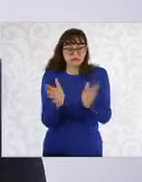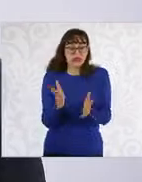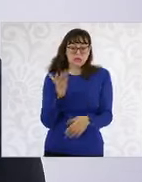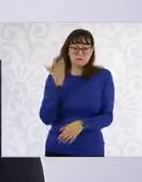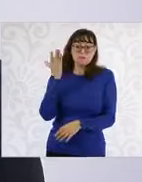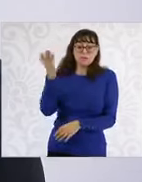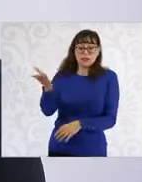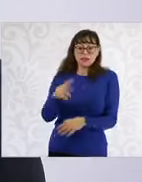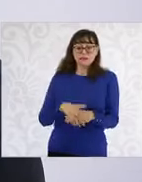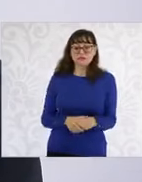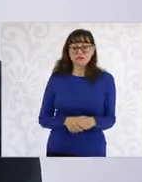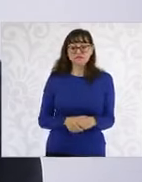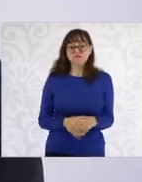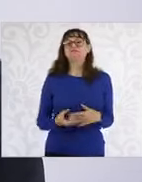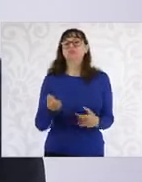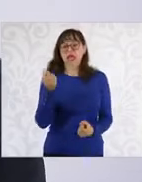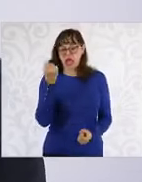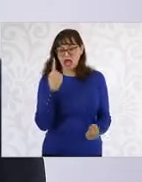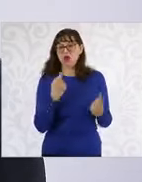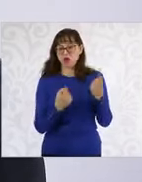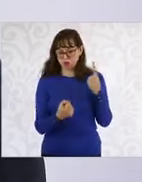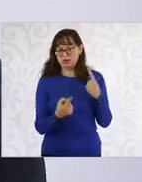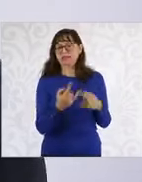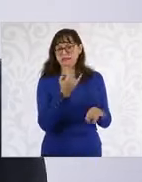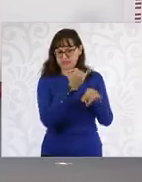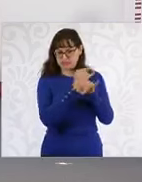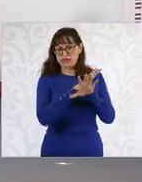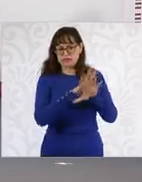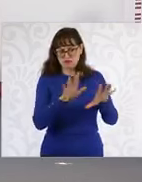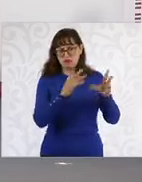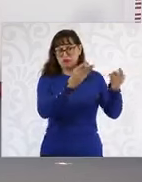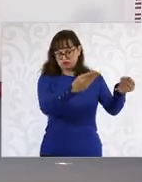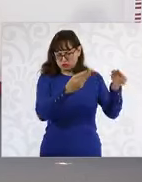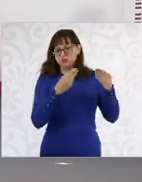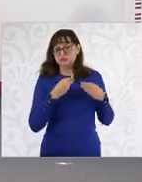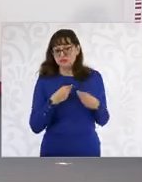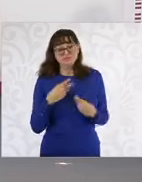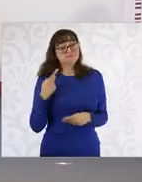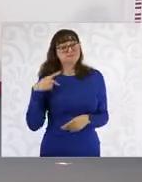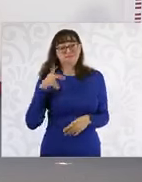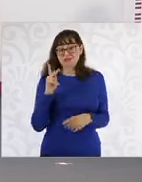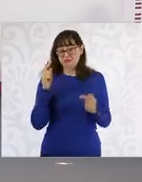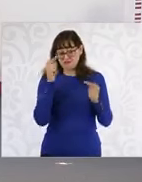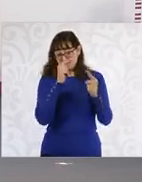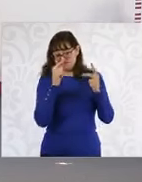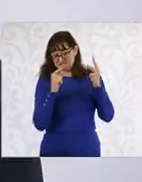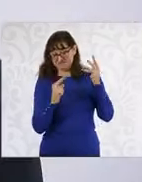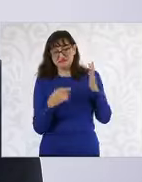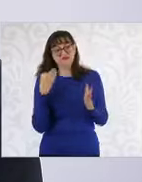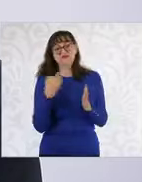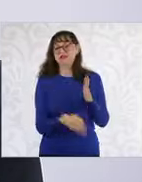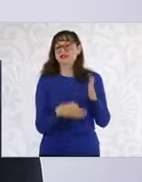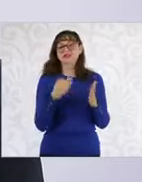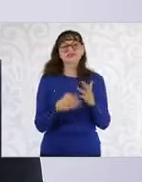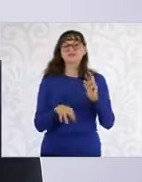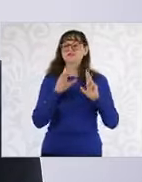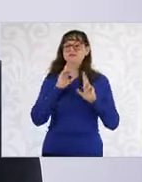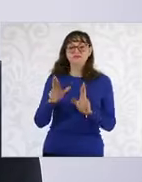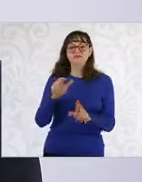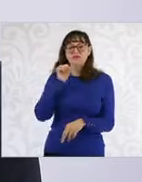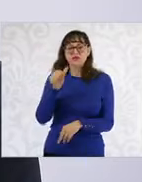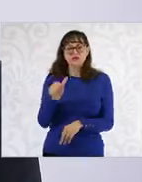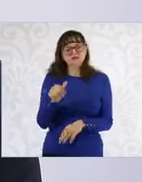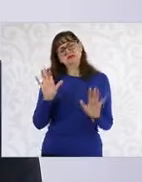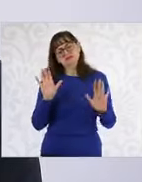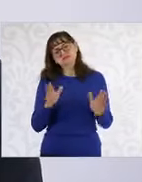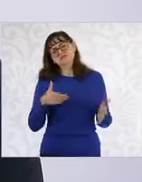nos han contestado algunas cosas, pero esas a las que usted se refiere y a las que hemos platicado en este momento, no nos las contestan. Hay que seguir